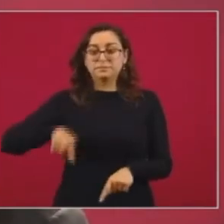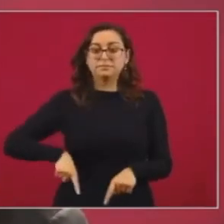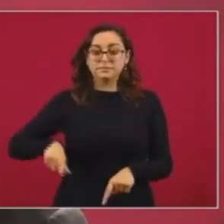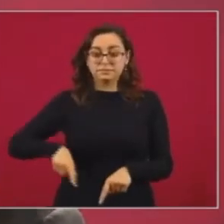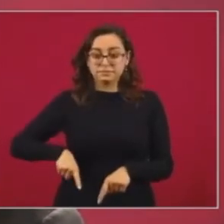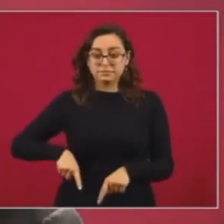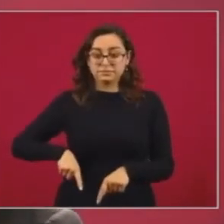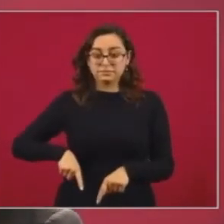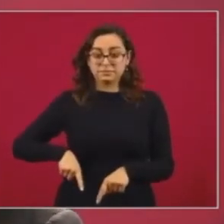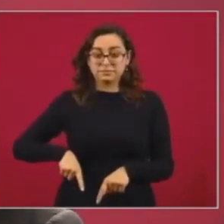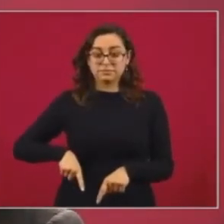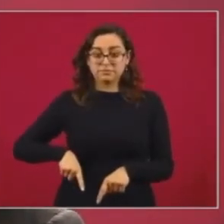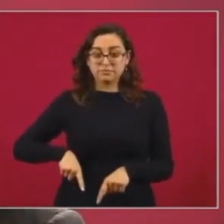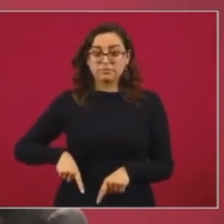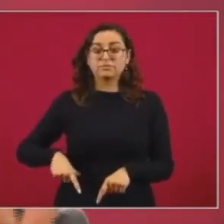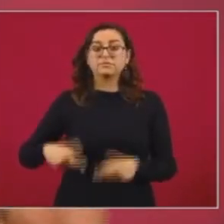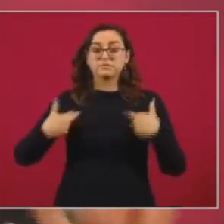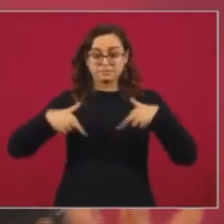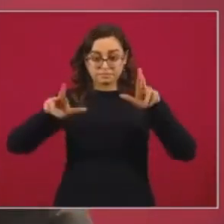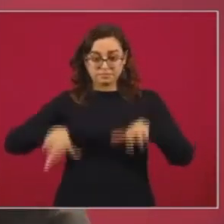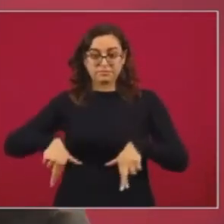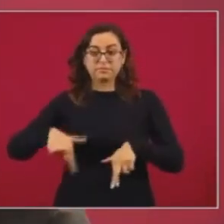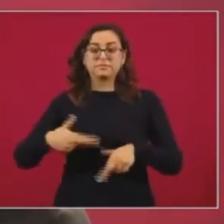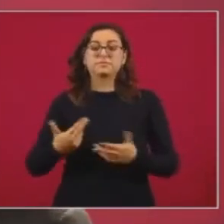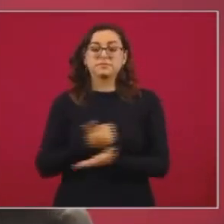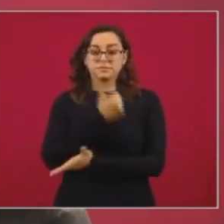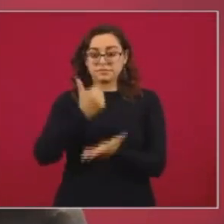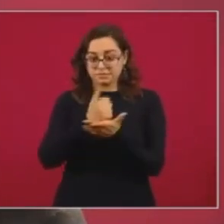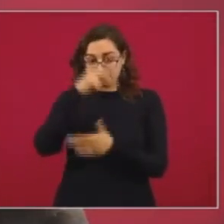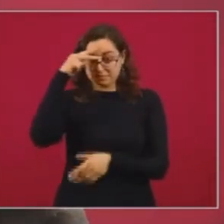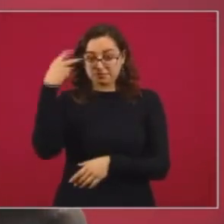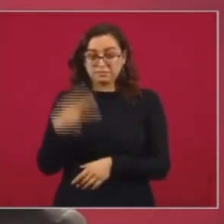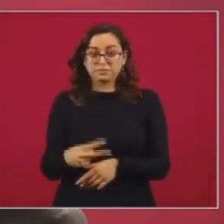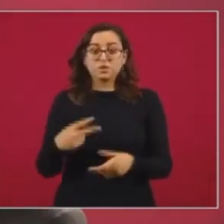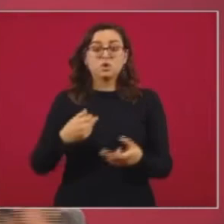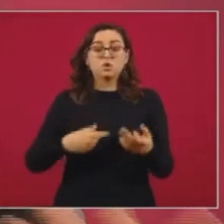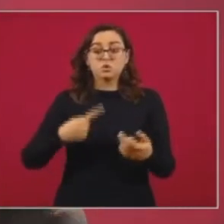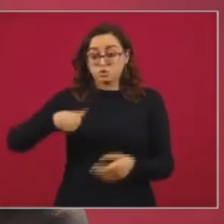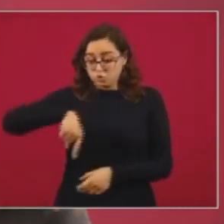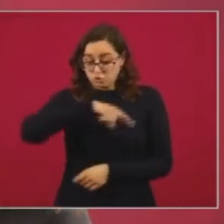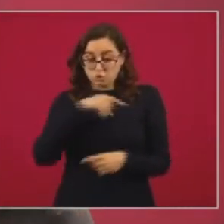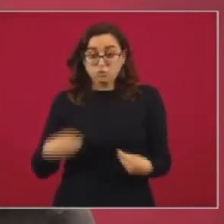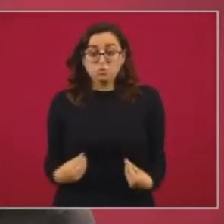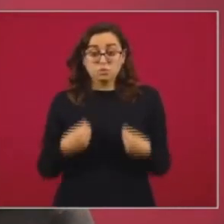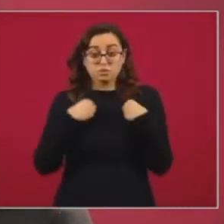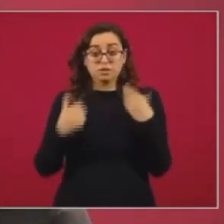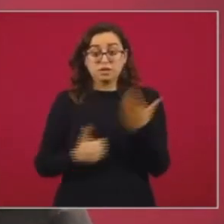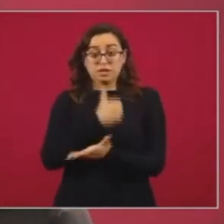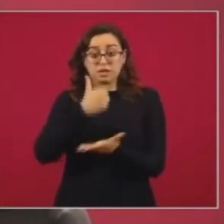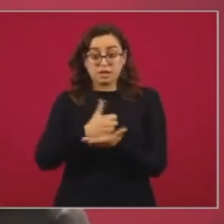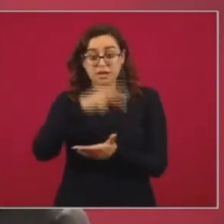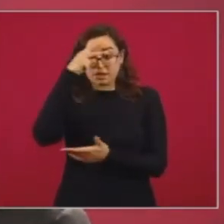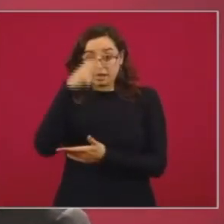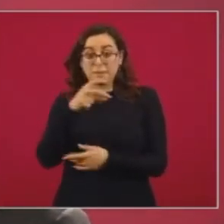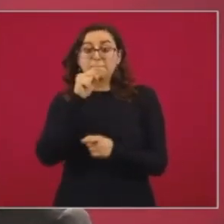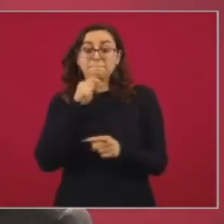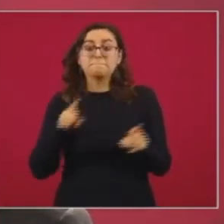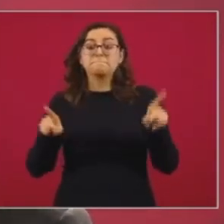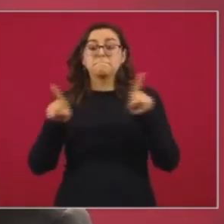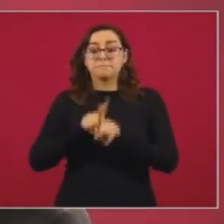a nombre del gobierno de la Ciudad de México. Quienes habitamos en la Ciudad de México, de hecho hago extensivo esto al Valle de